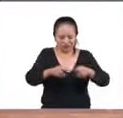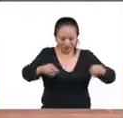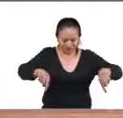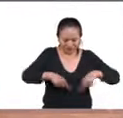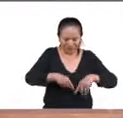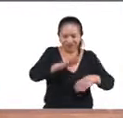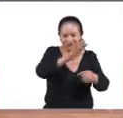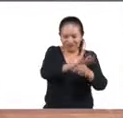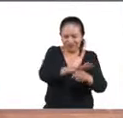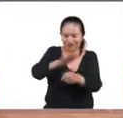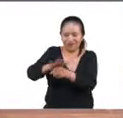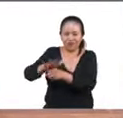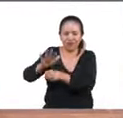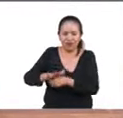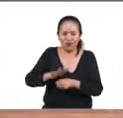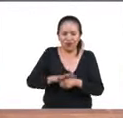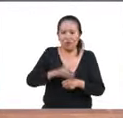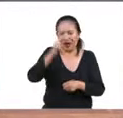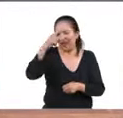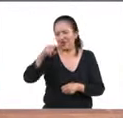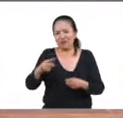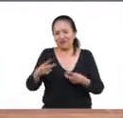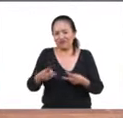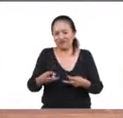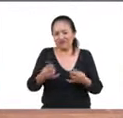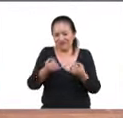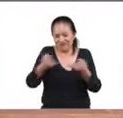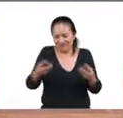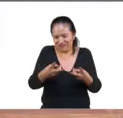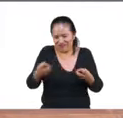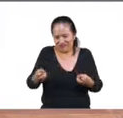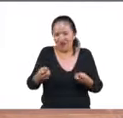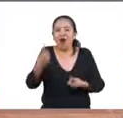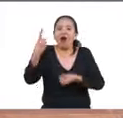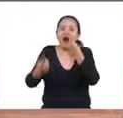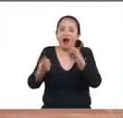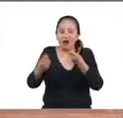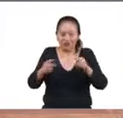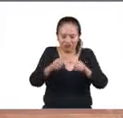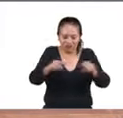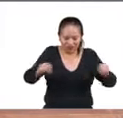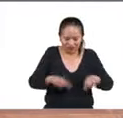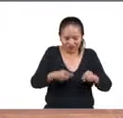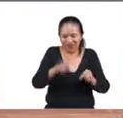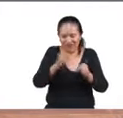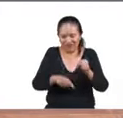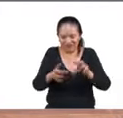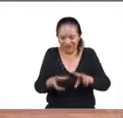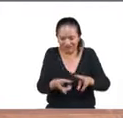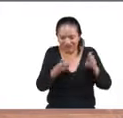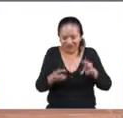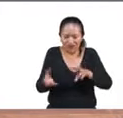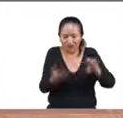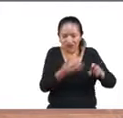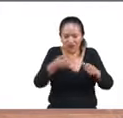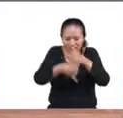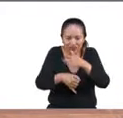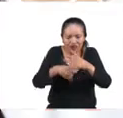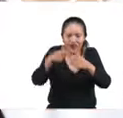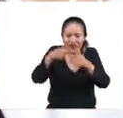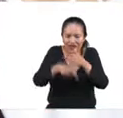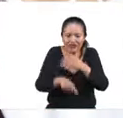que estaban abiertos, para que se roban el registro y entran a Entonces se generó un mecanismo para tener los